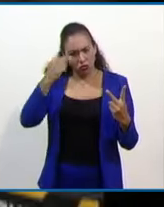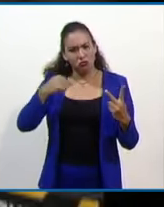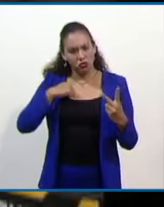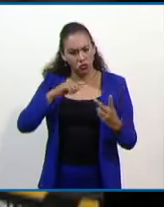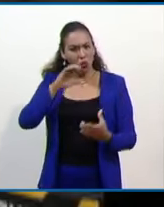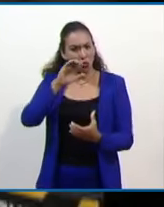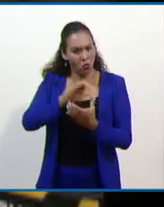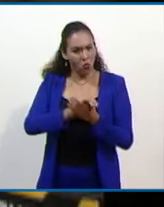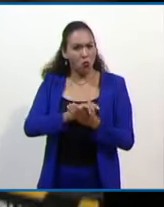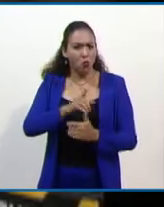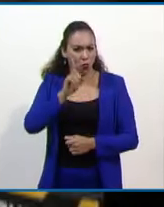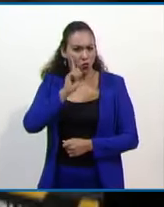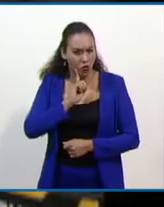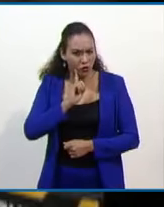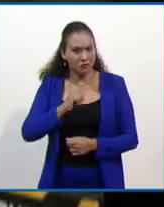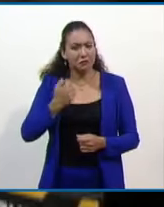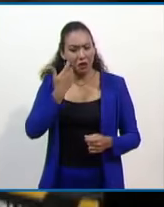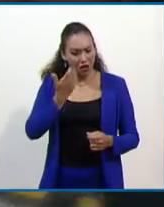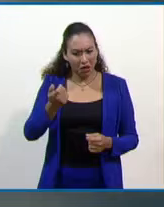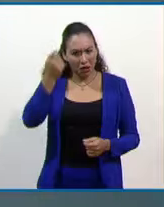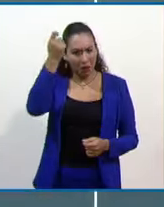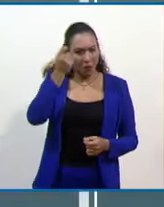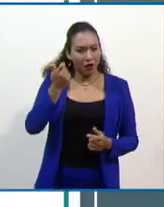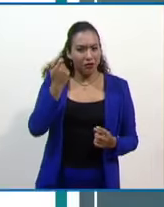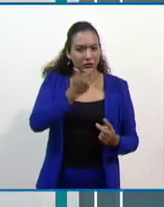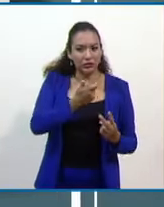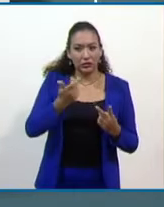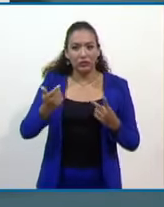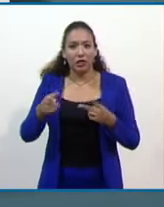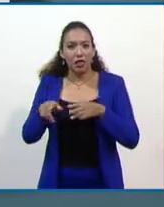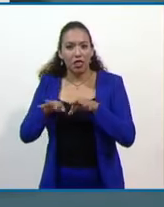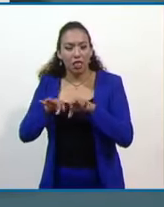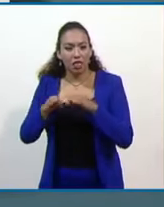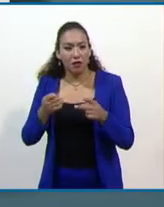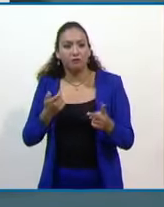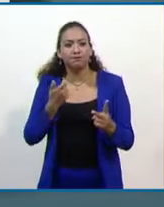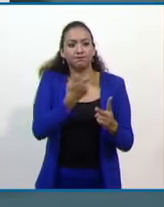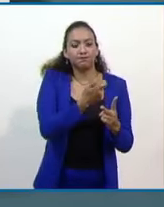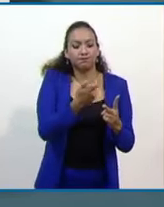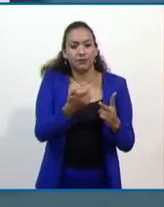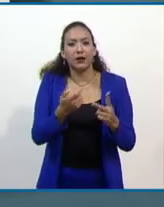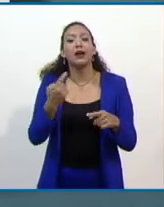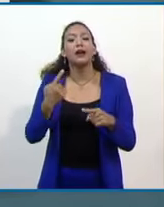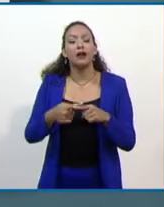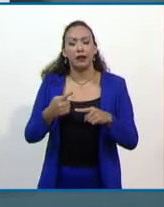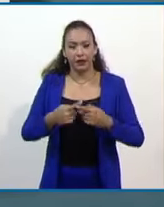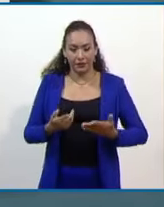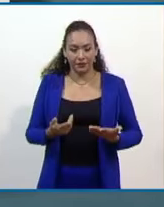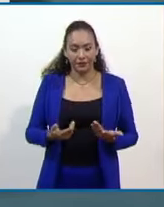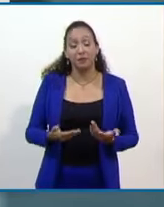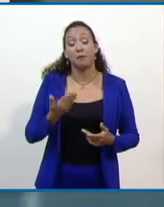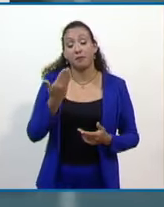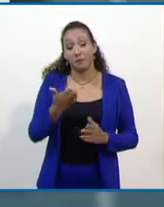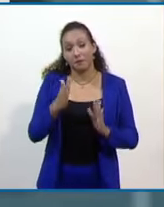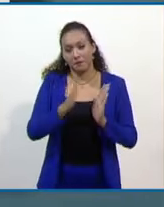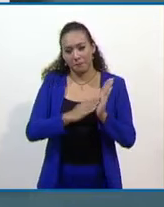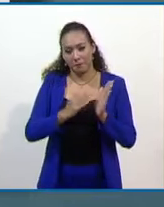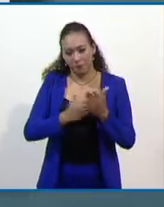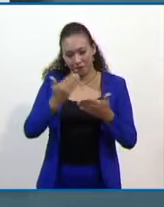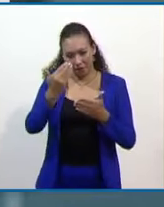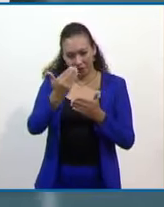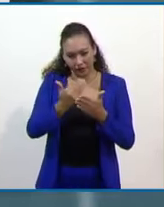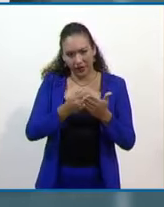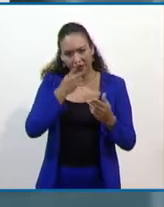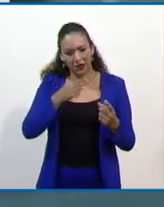beneficiarias de los derechos laborales de un trabajador fallecido, impugnando la resolución de la Junta Federal de Conciliación que determinó que